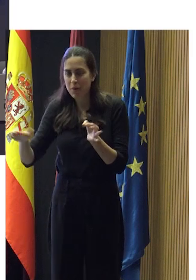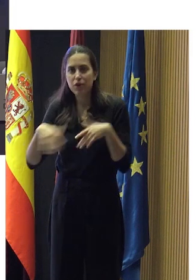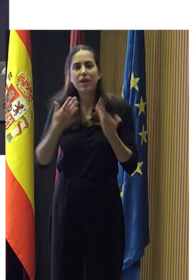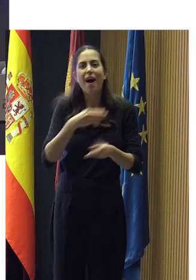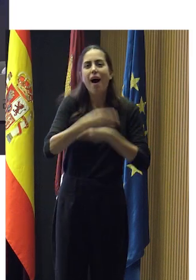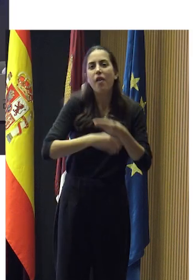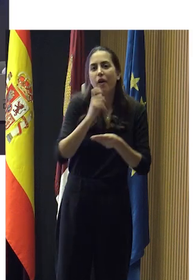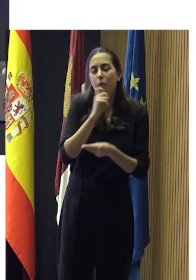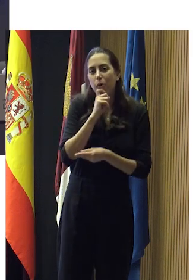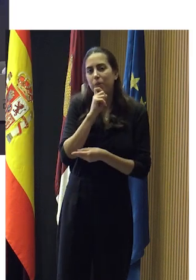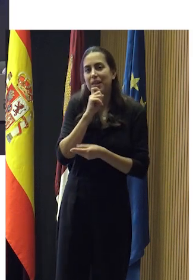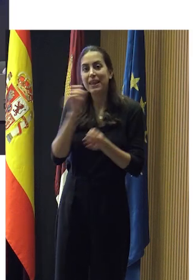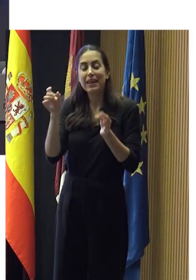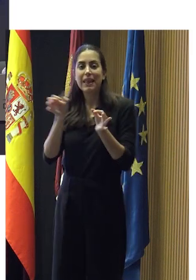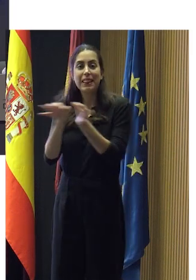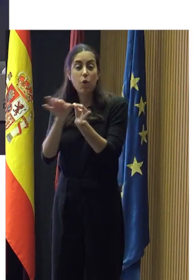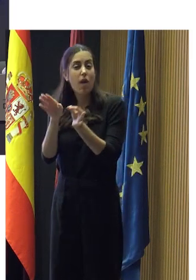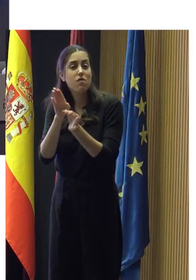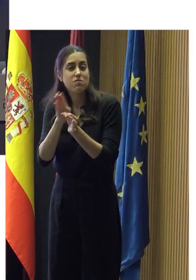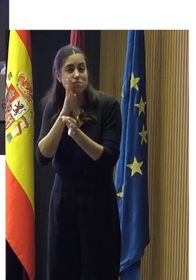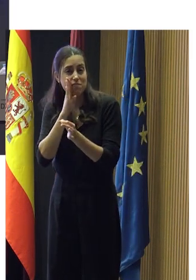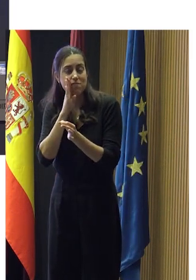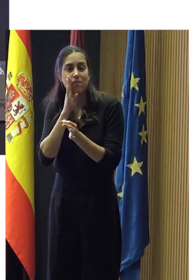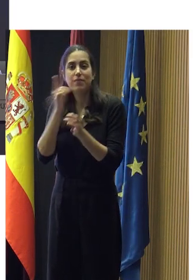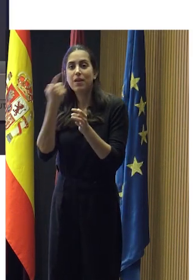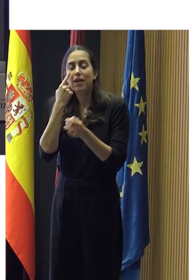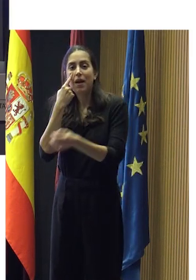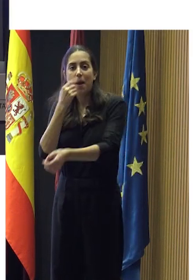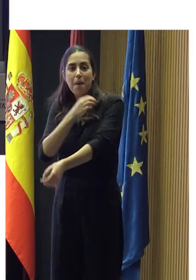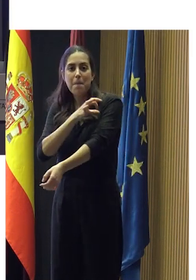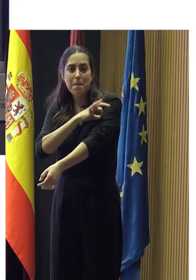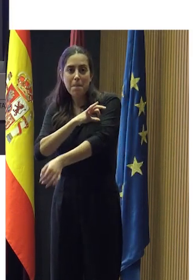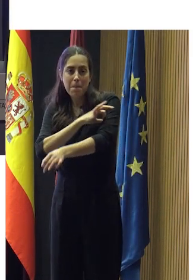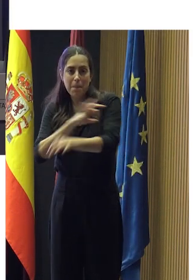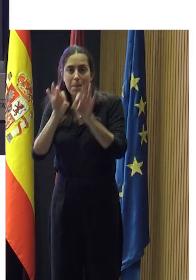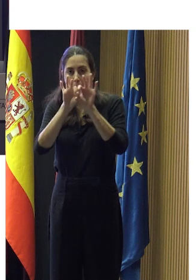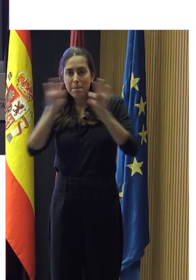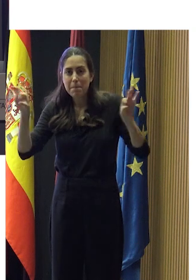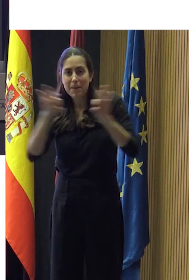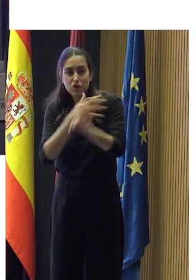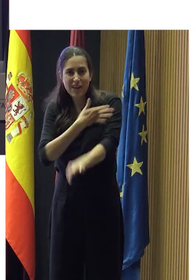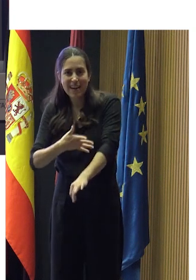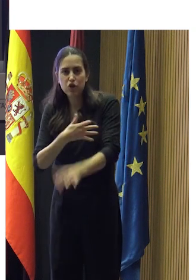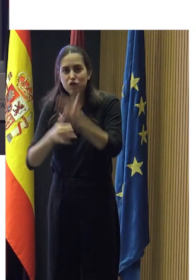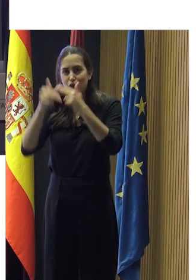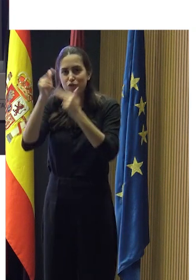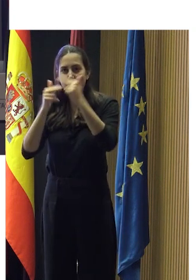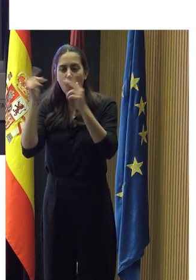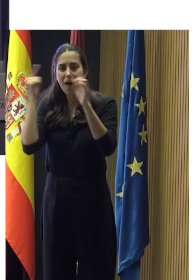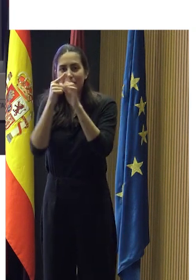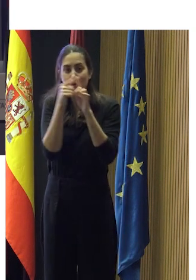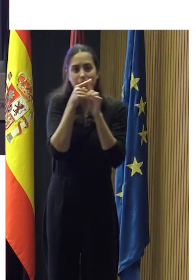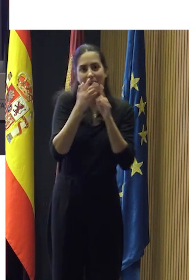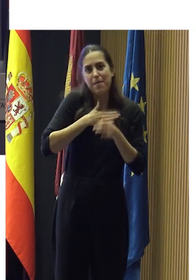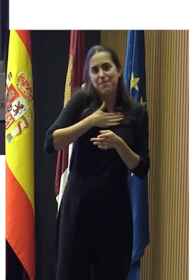Mandar una señal a las células de su alrededor y decir, construirme vasos sanguíneos que lleguen al centro del tumor para nutrir a las células